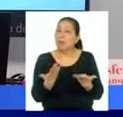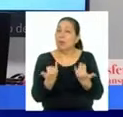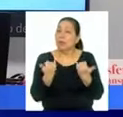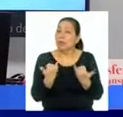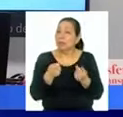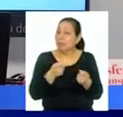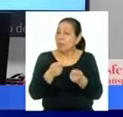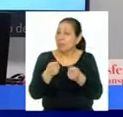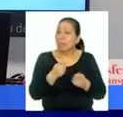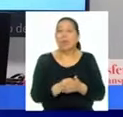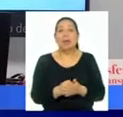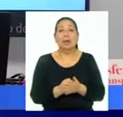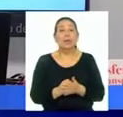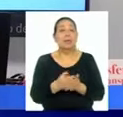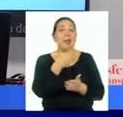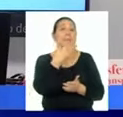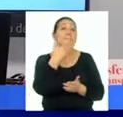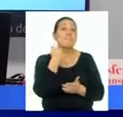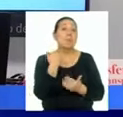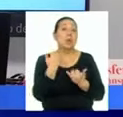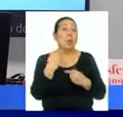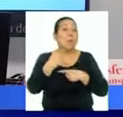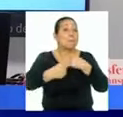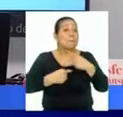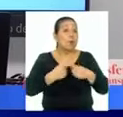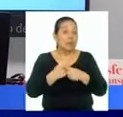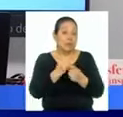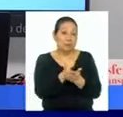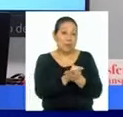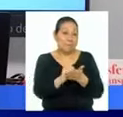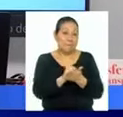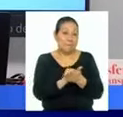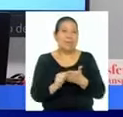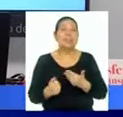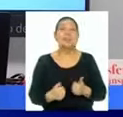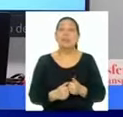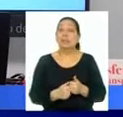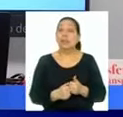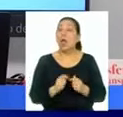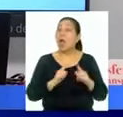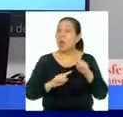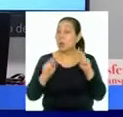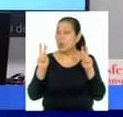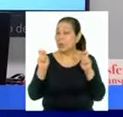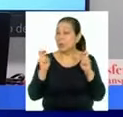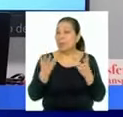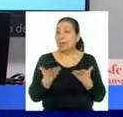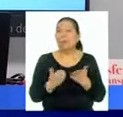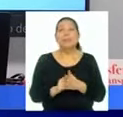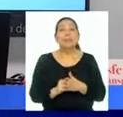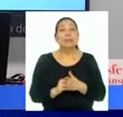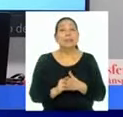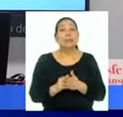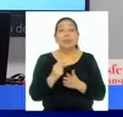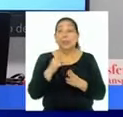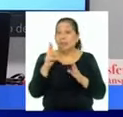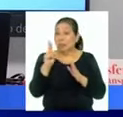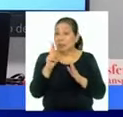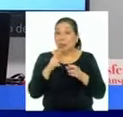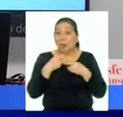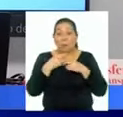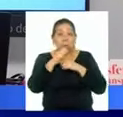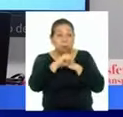que este mecanismo sea efectivo en los próximos meses. Algunos temas finales. El registro público. Decía